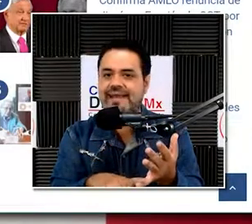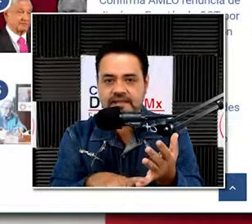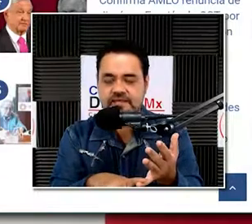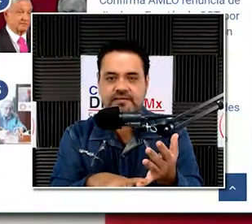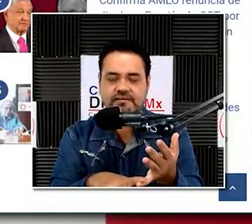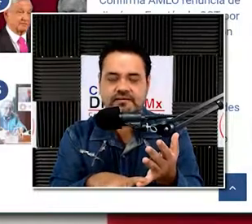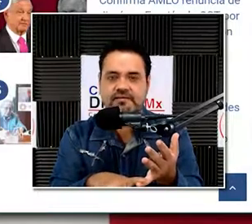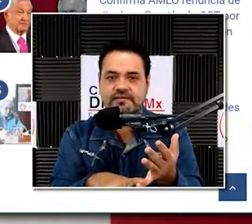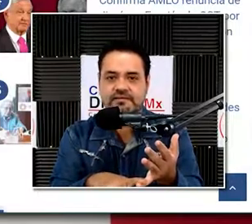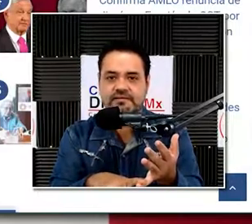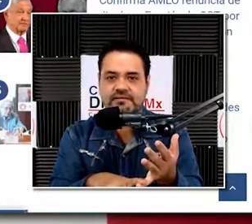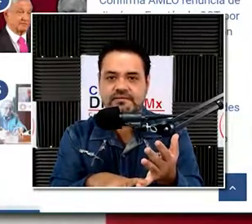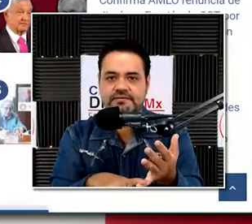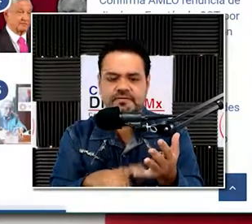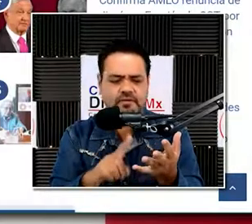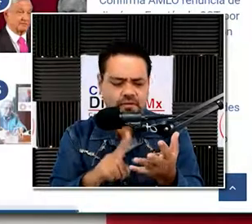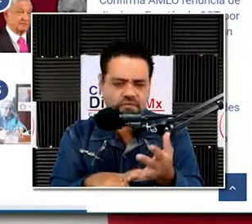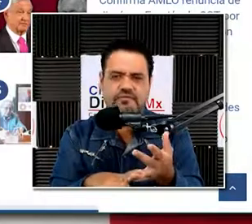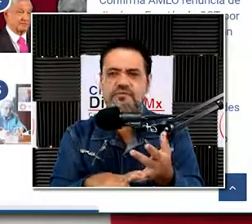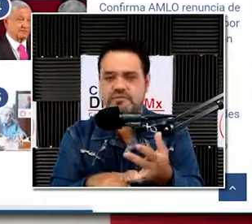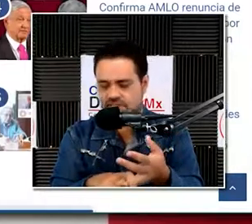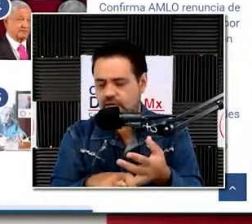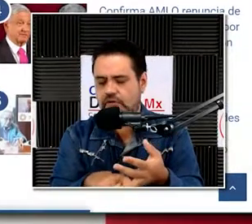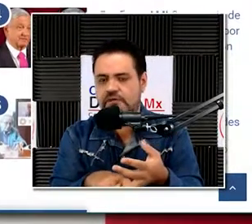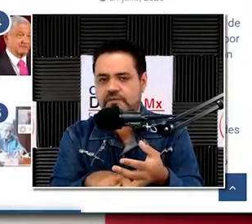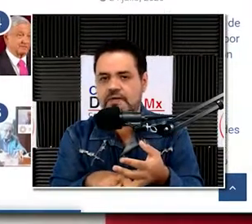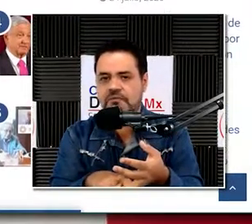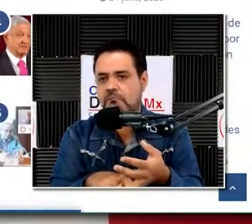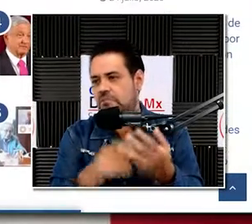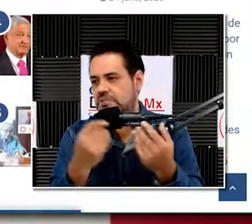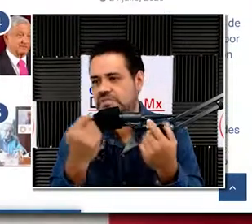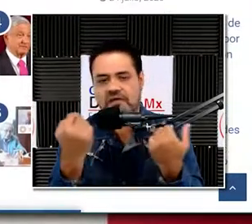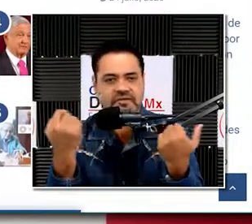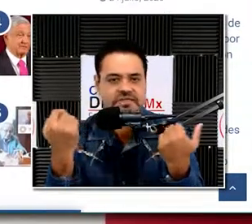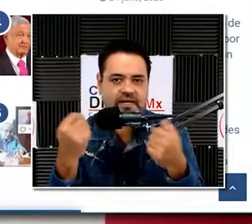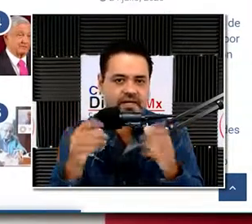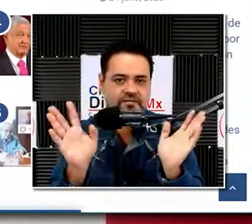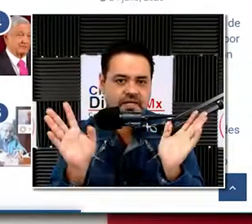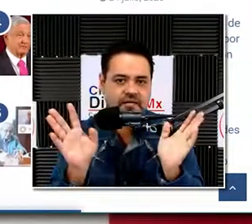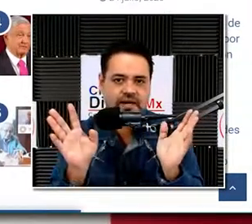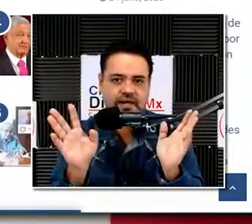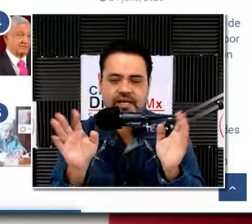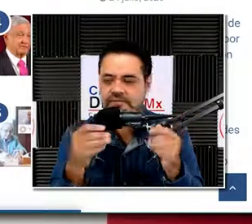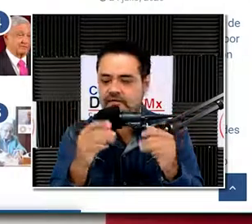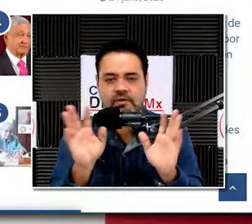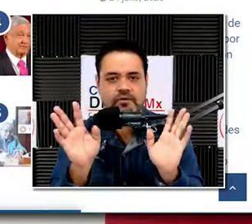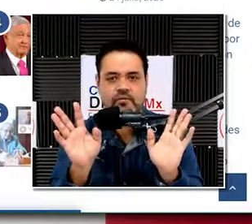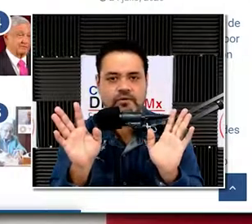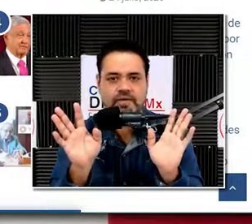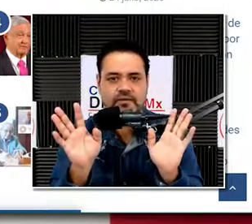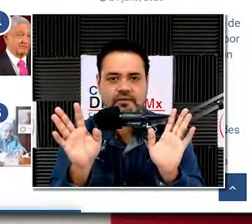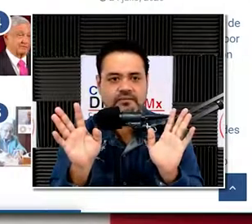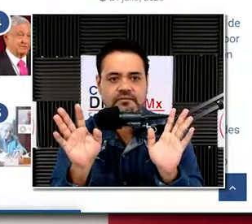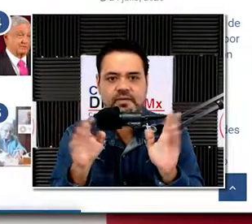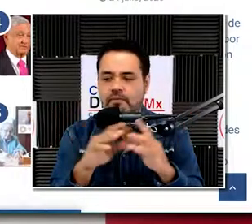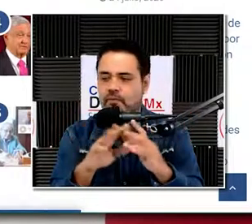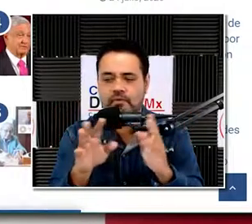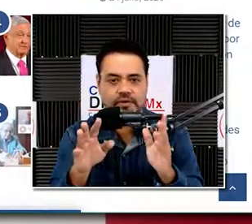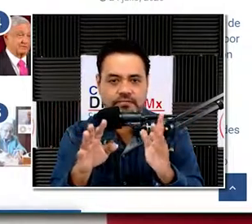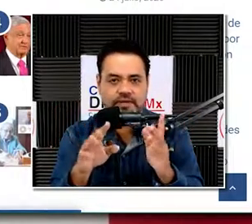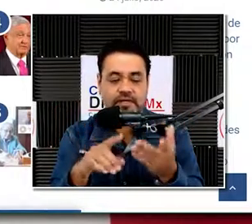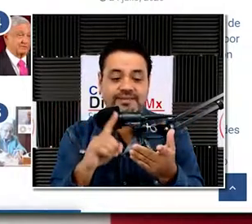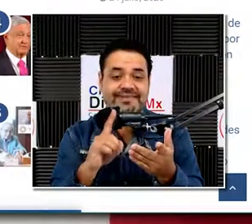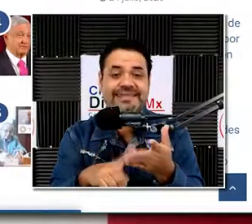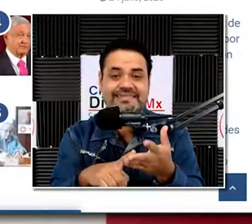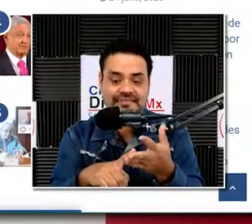cárcel nadie. Dos, sí lo dijo también, si la fiscalía los quiere llevar a la cárcel no me voy a oponer, tampoco